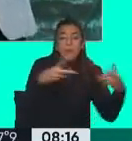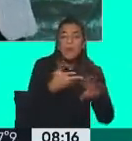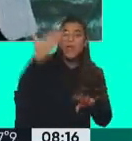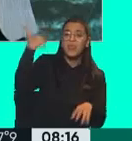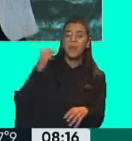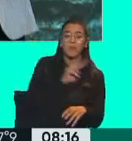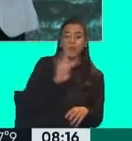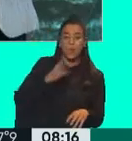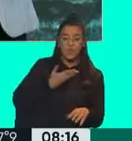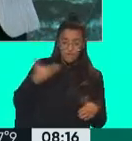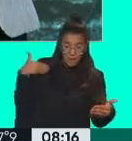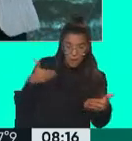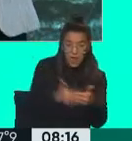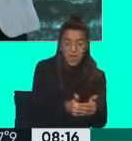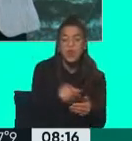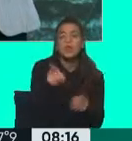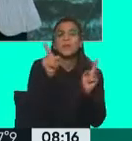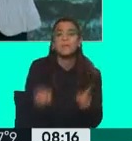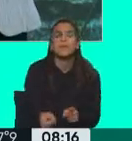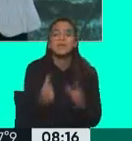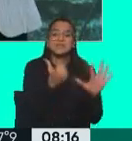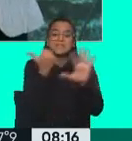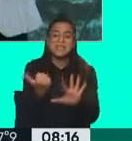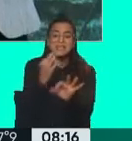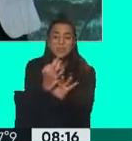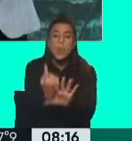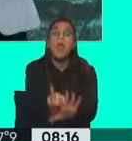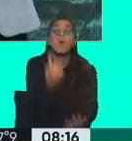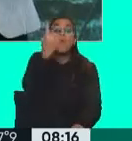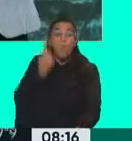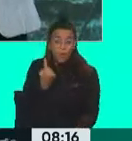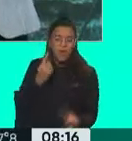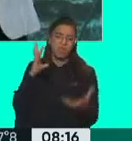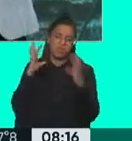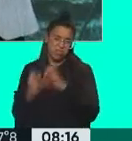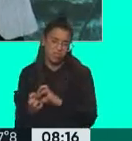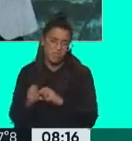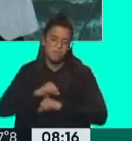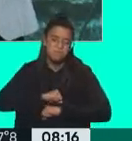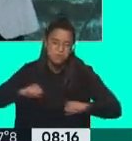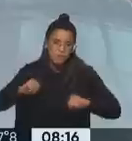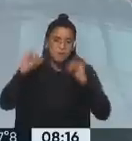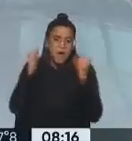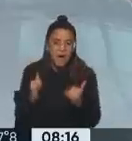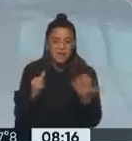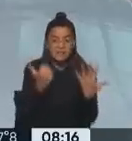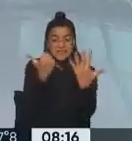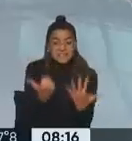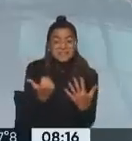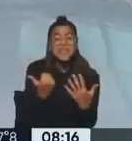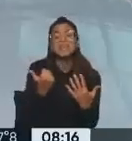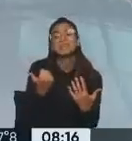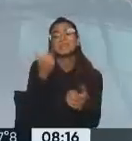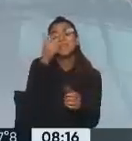24 de febrero y de una de cada seis escuelas esa es la cifra una de cada seis establecimientos educativos han